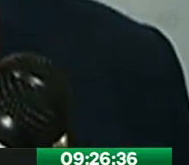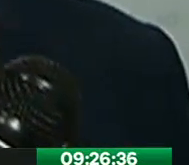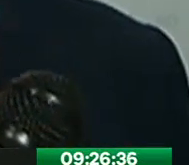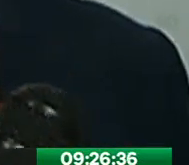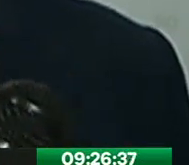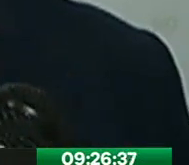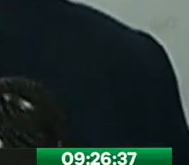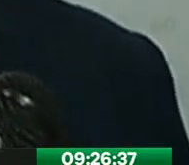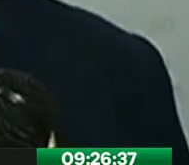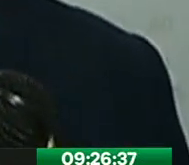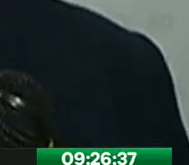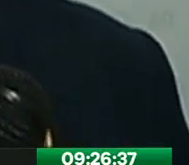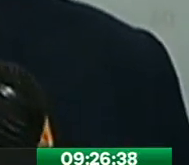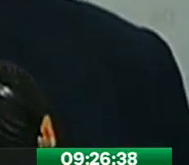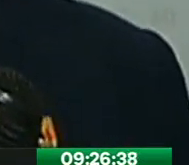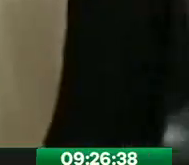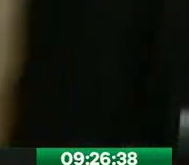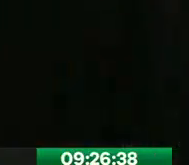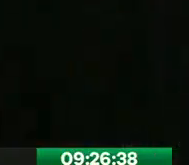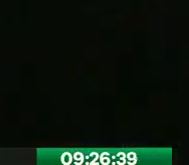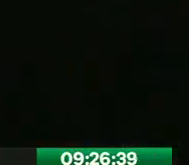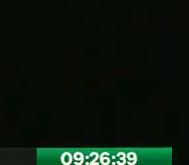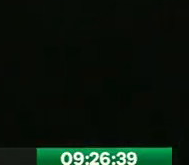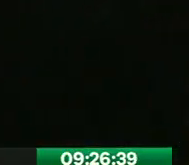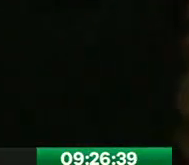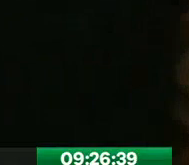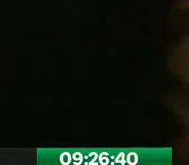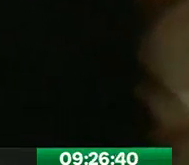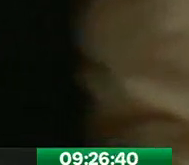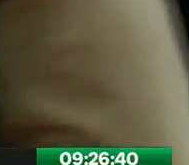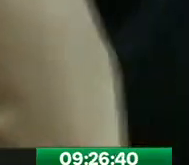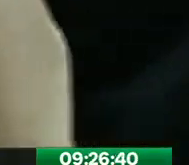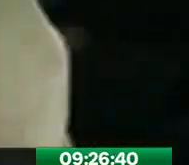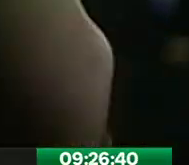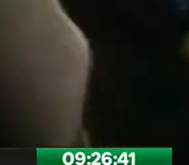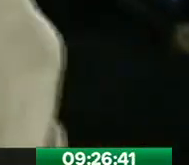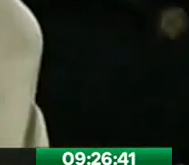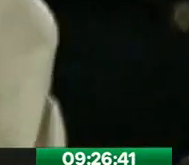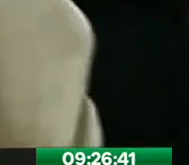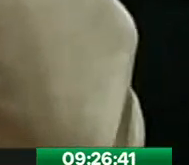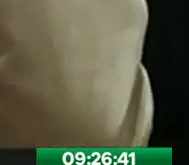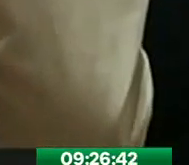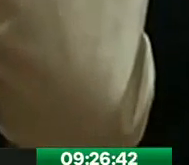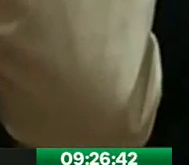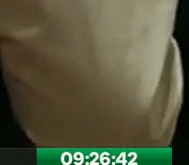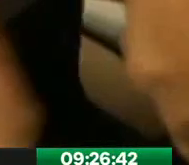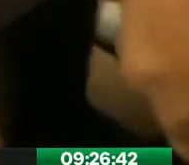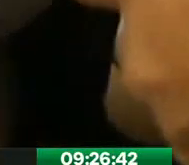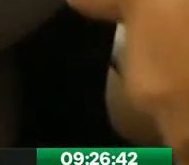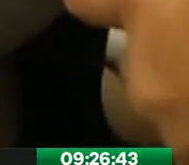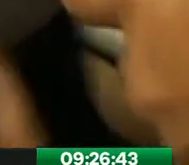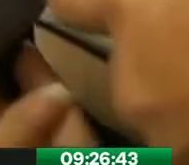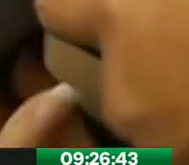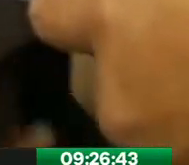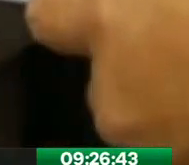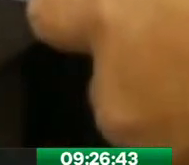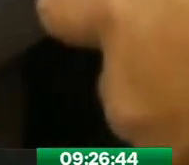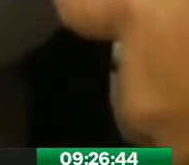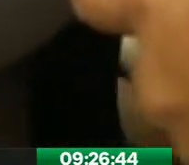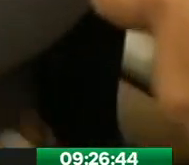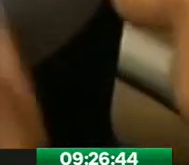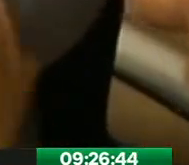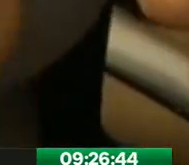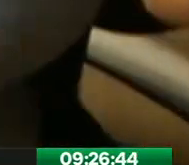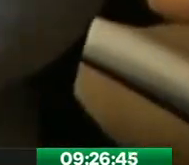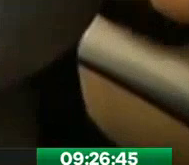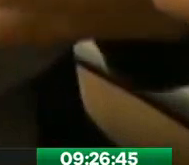está tipificado en el artículo 189, primer inciso, lo cual prevé una pena de 5 a 7 años. El atrevimiento con respecto a sus